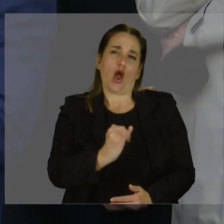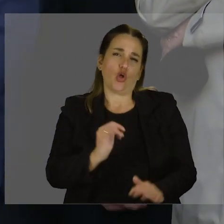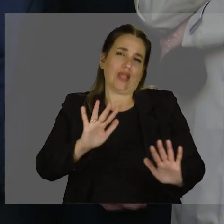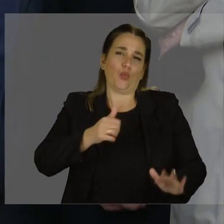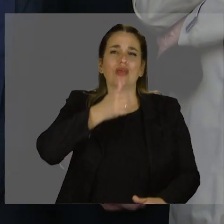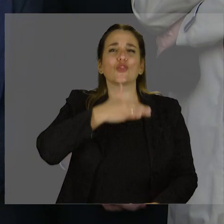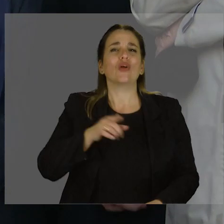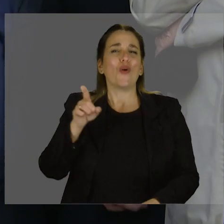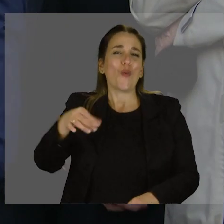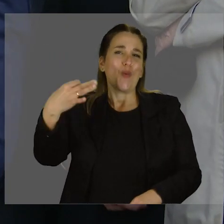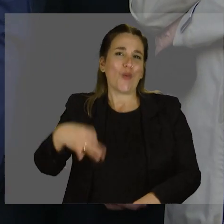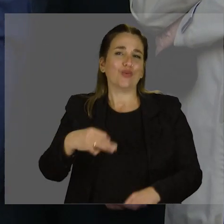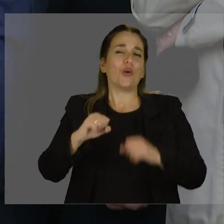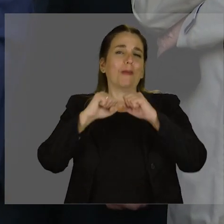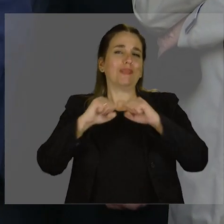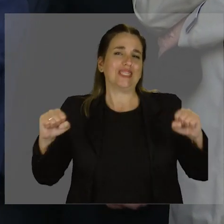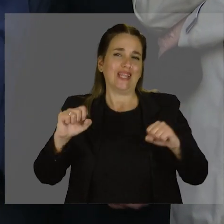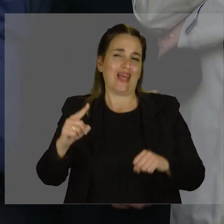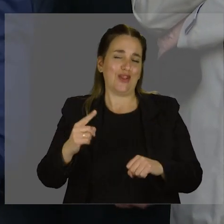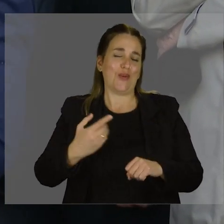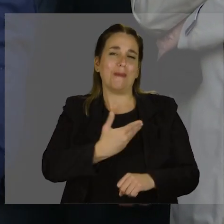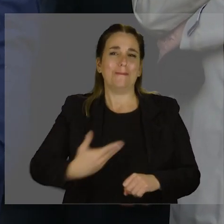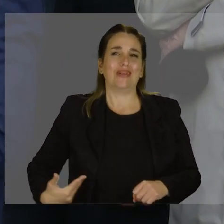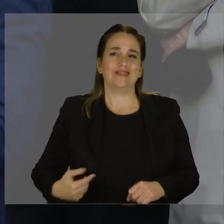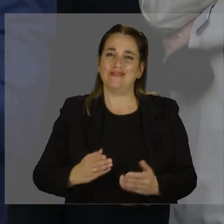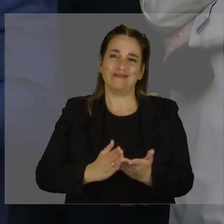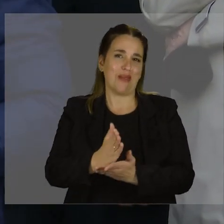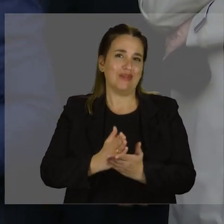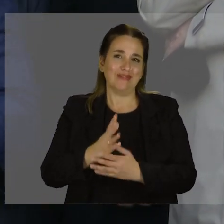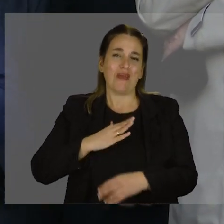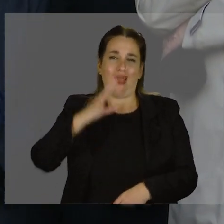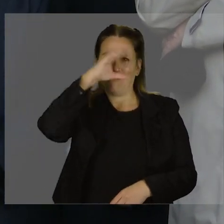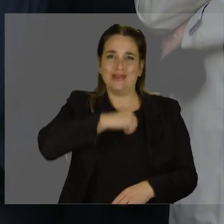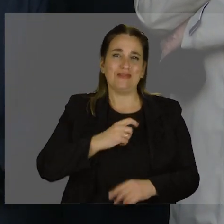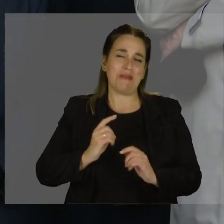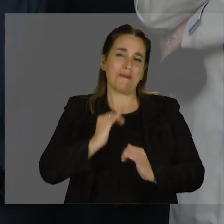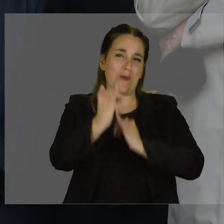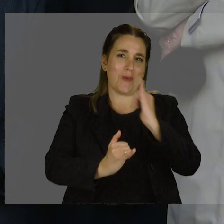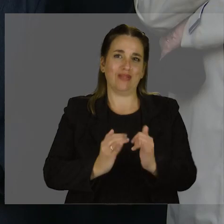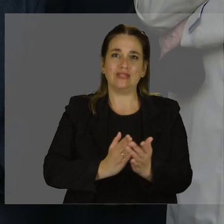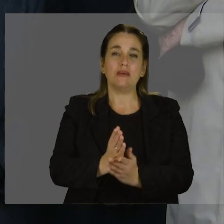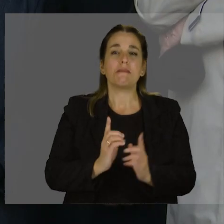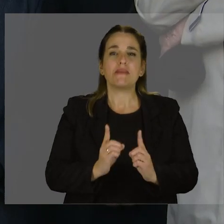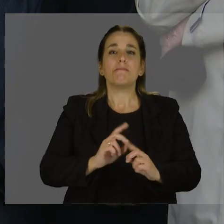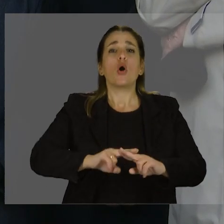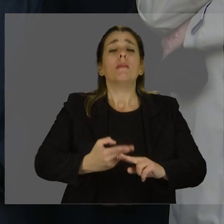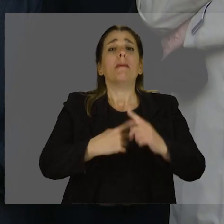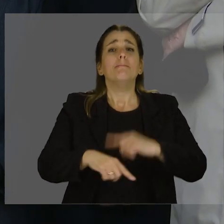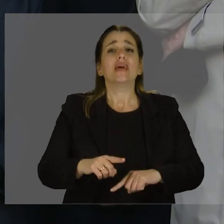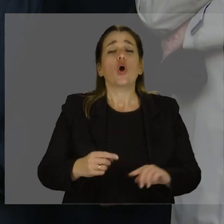a hacer una anécdota, Álvaro Delgado la conoce y está aburrido escucharla, pero a mí siempre me vuelve a la mente.